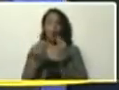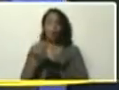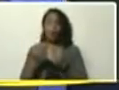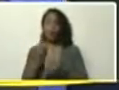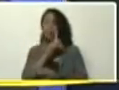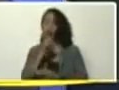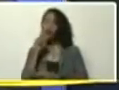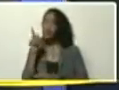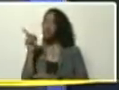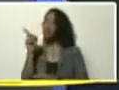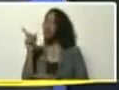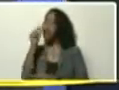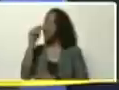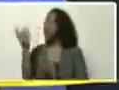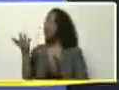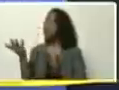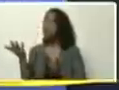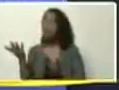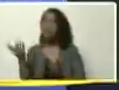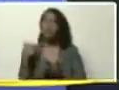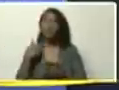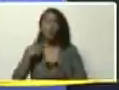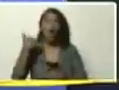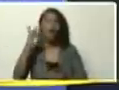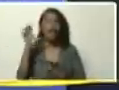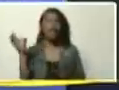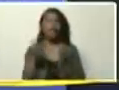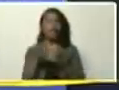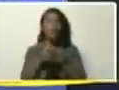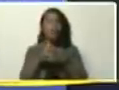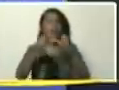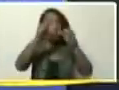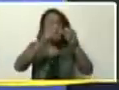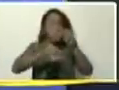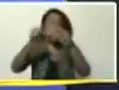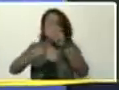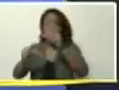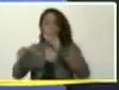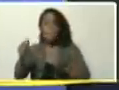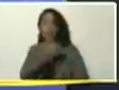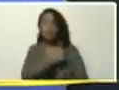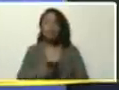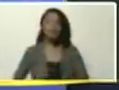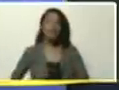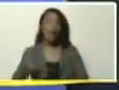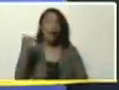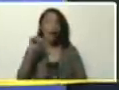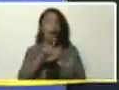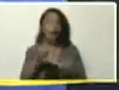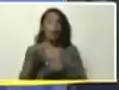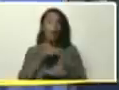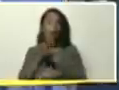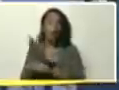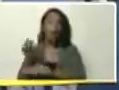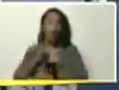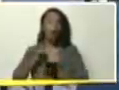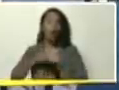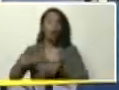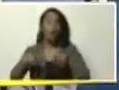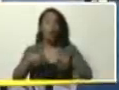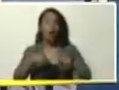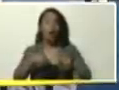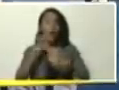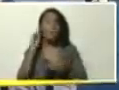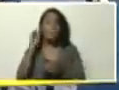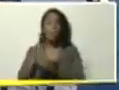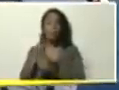Márquez? Yo tengo el cuerpo de inspectores presidenciales que está listo para ir a cualquier lugar a